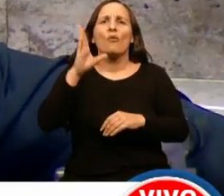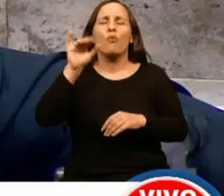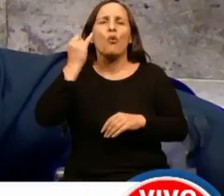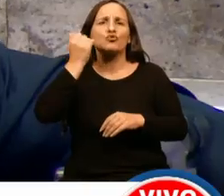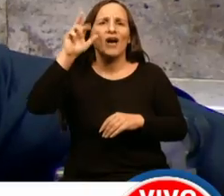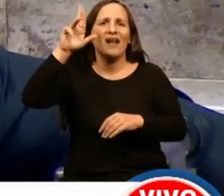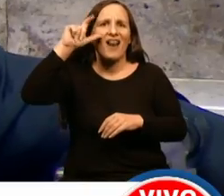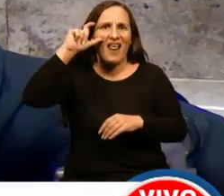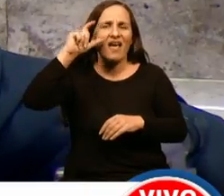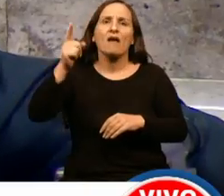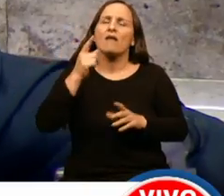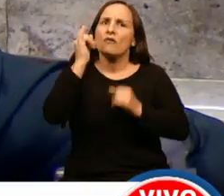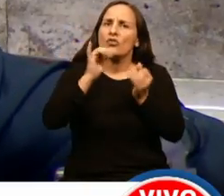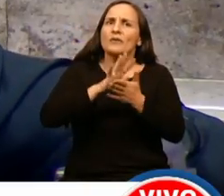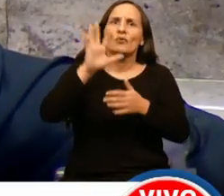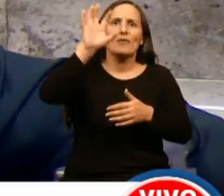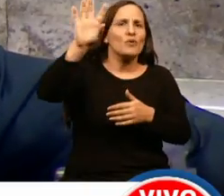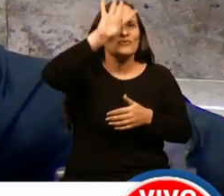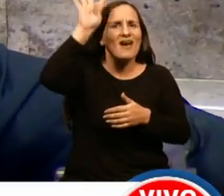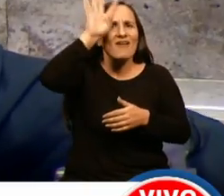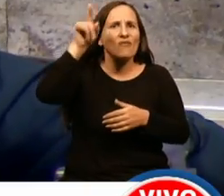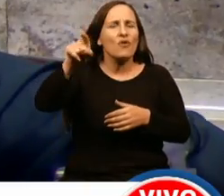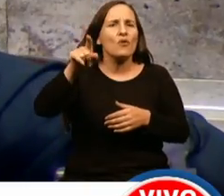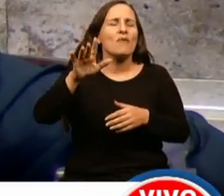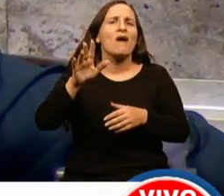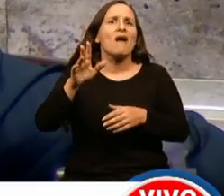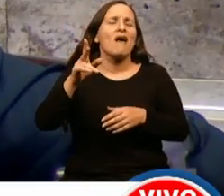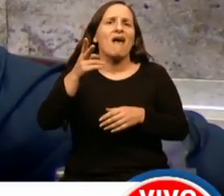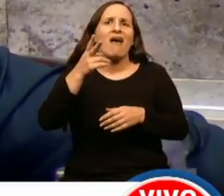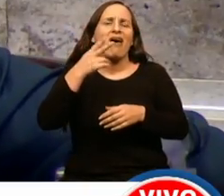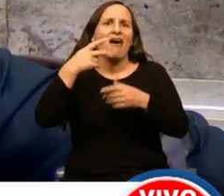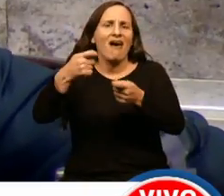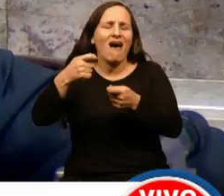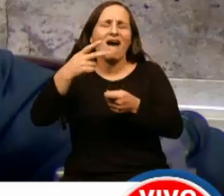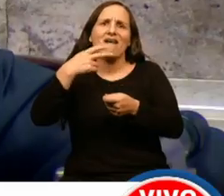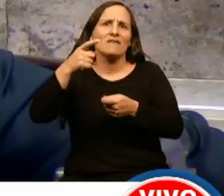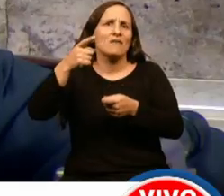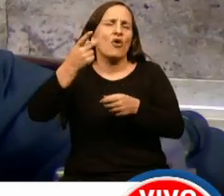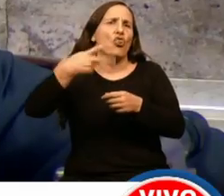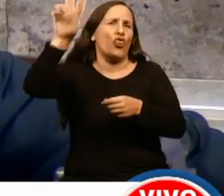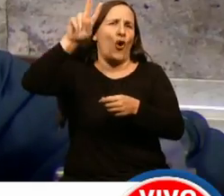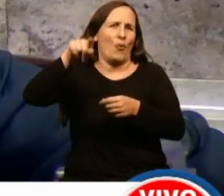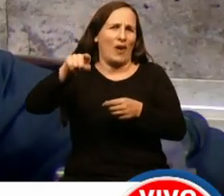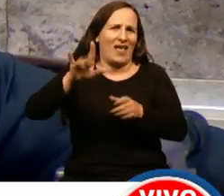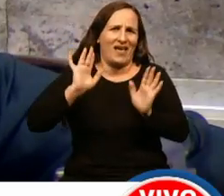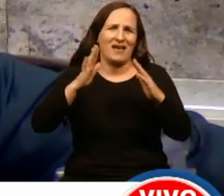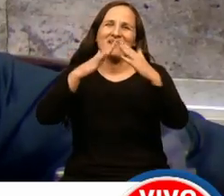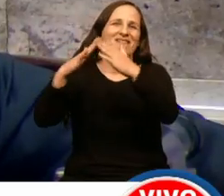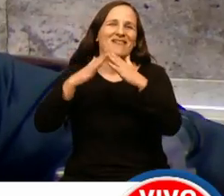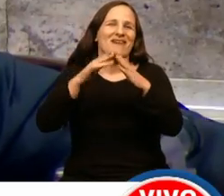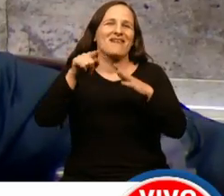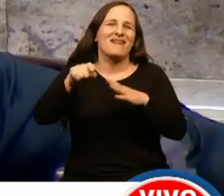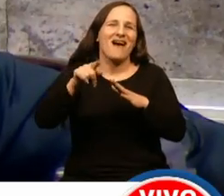que localidades como formosa tienen el doble del consumo de energía por lugar por hogar tipo de 4